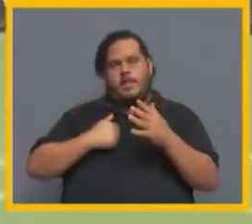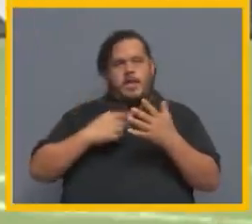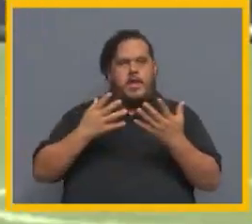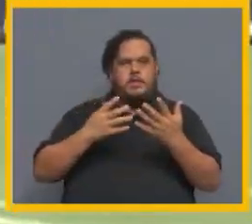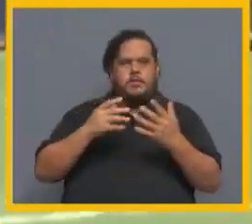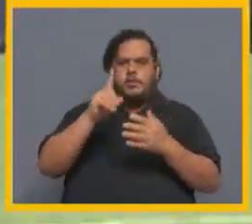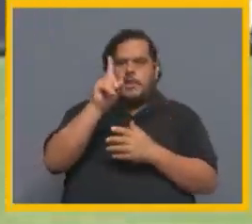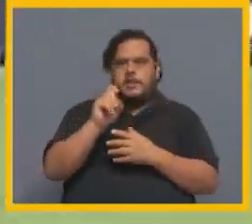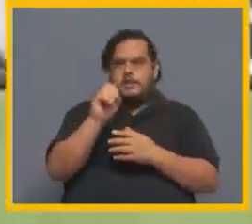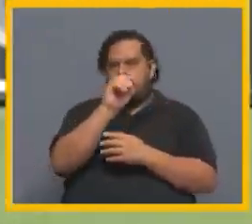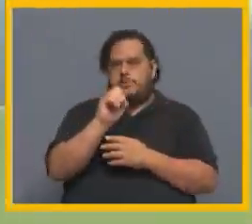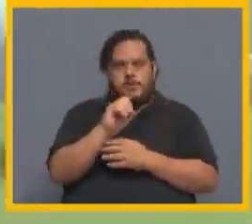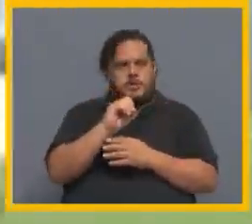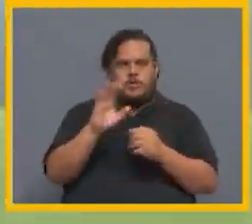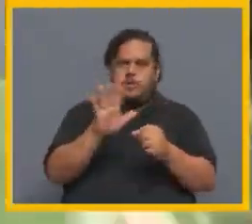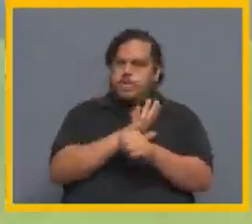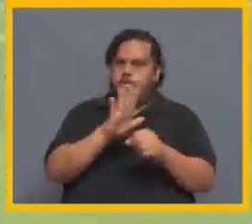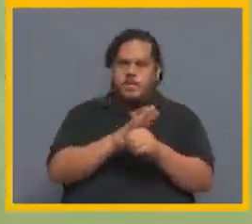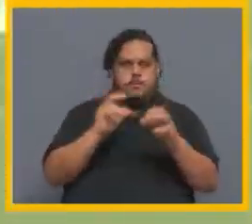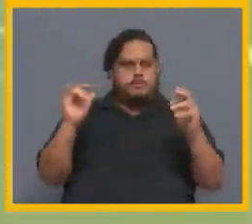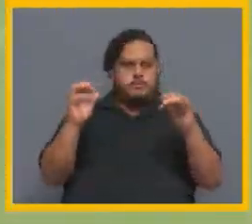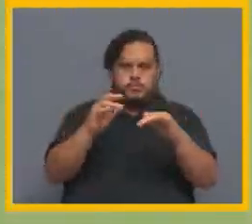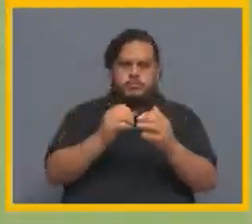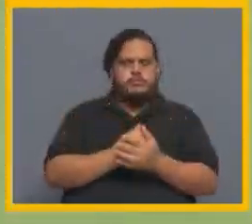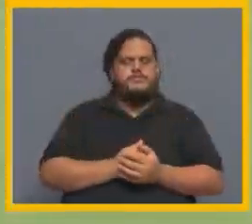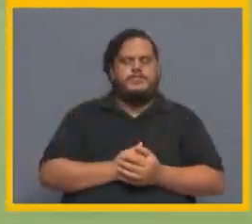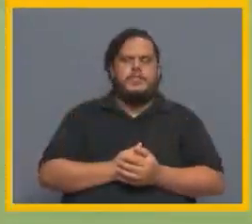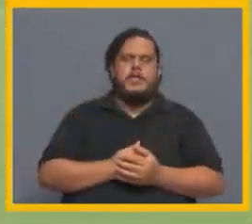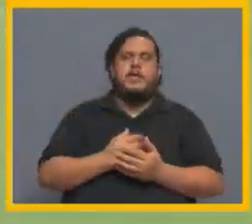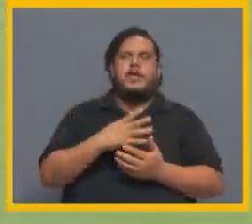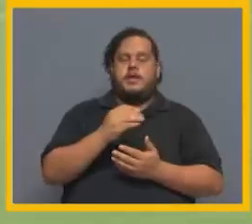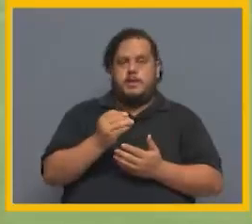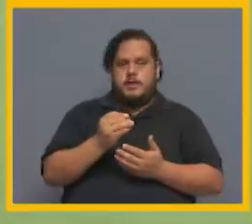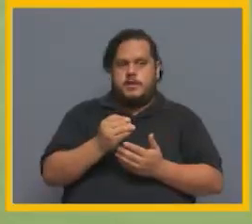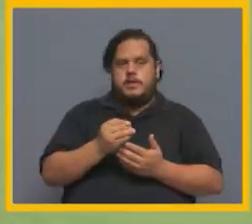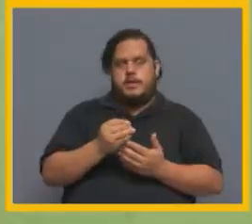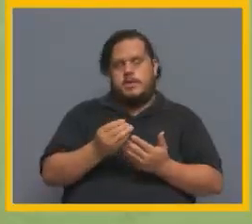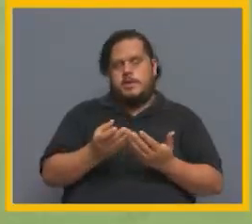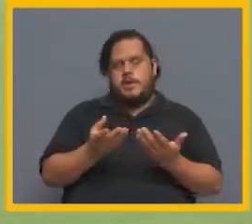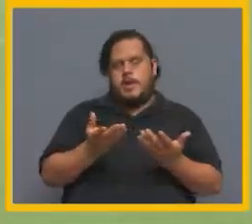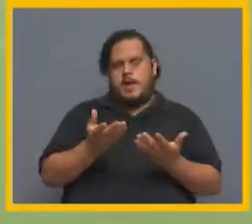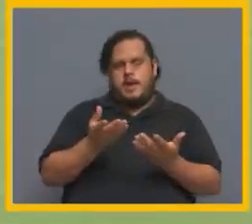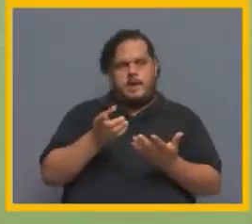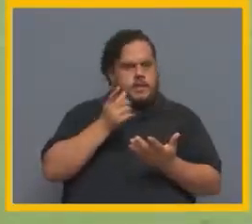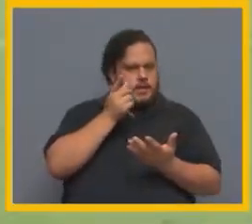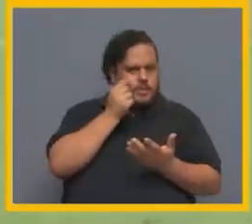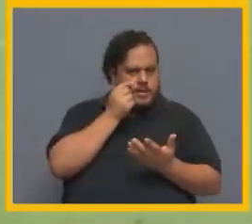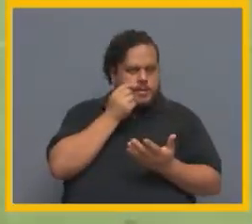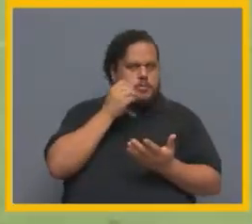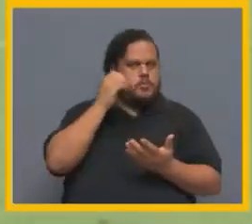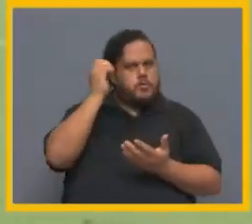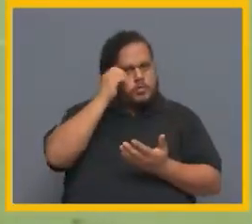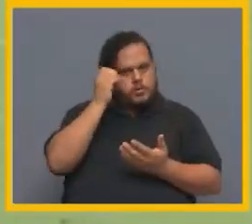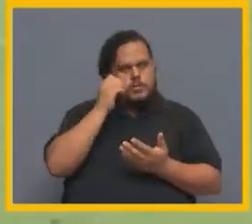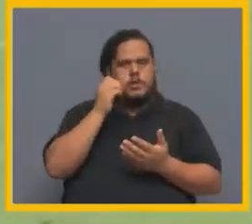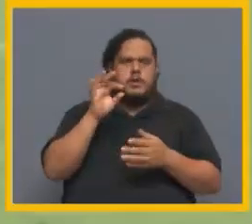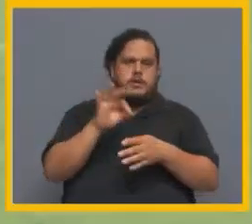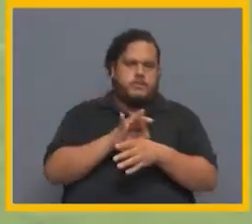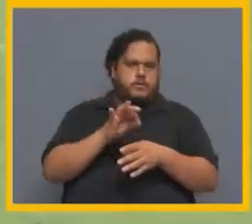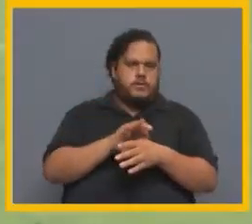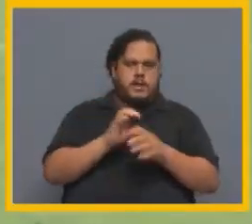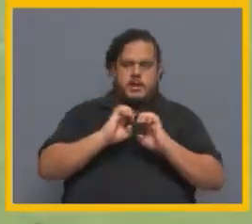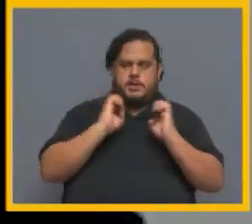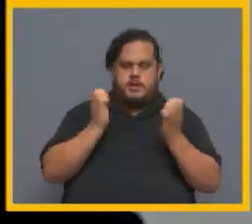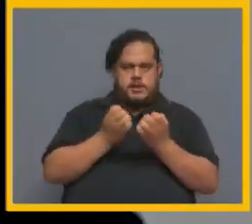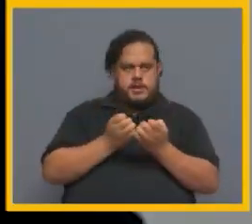el 100% de su capacidad. Ahí entraría a verse un criterio de funcionalidad del